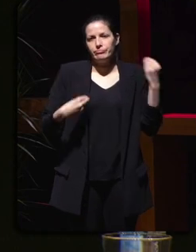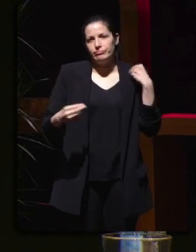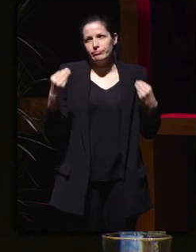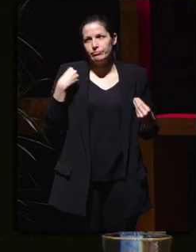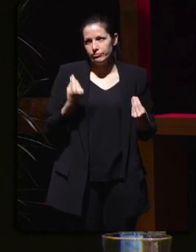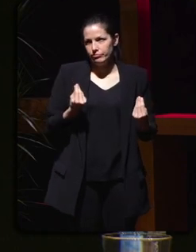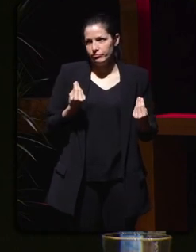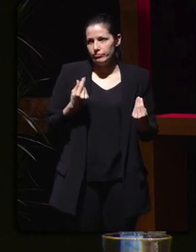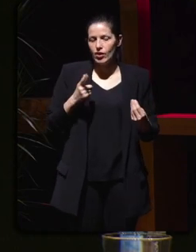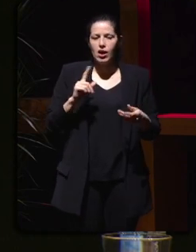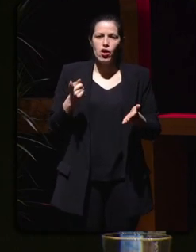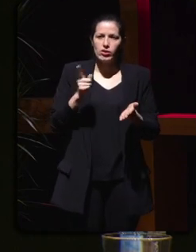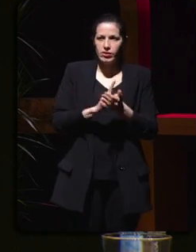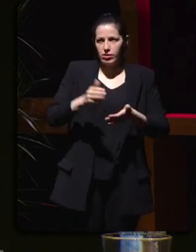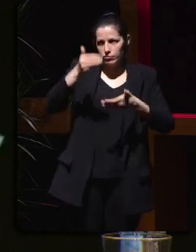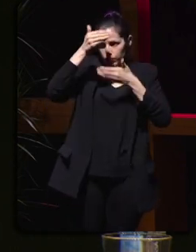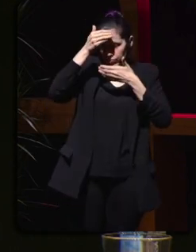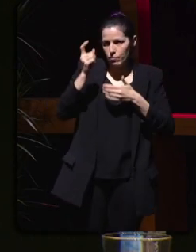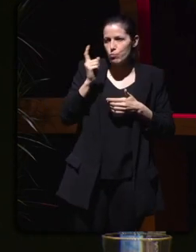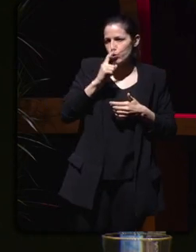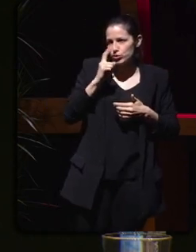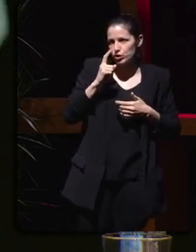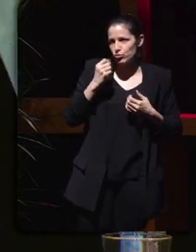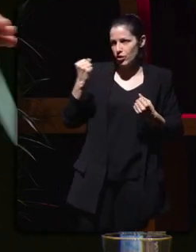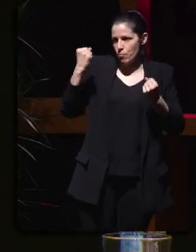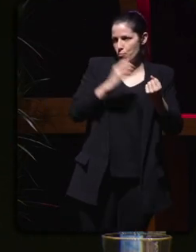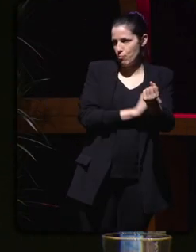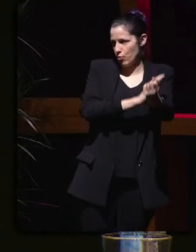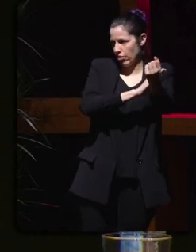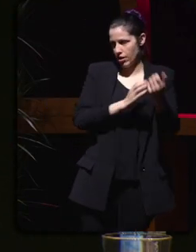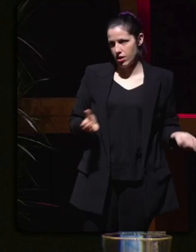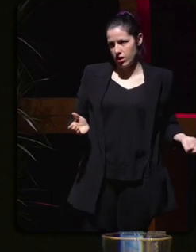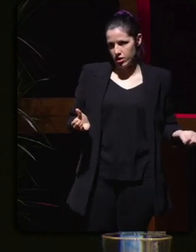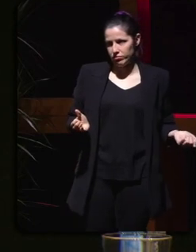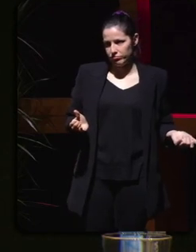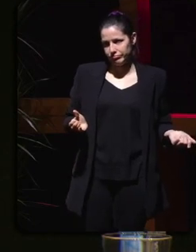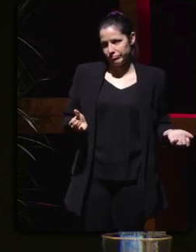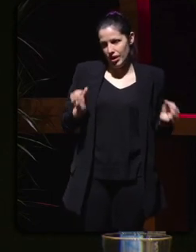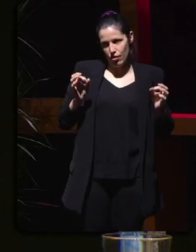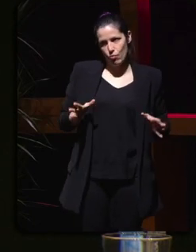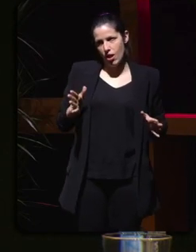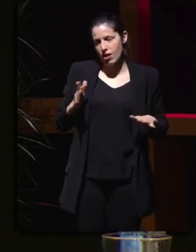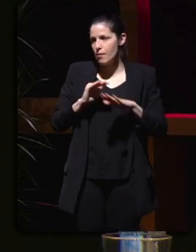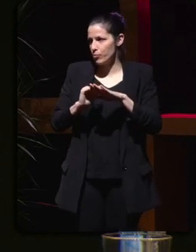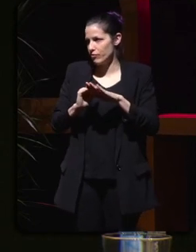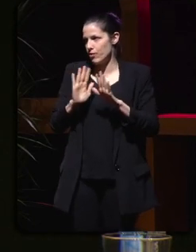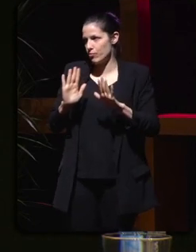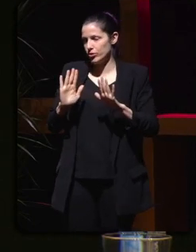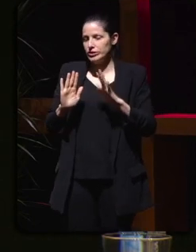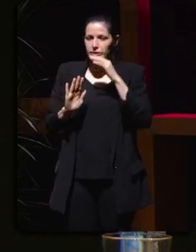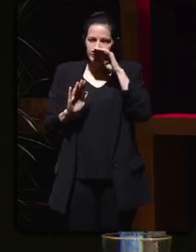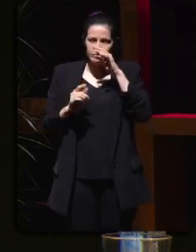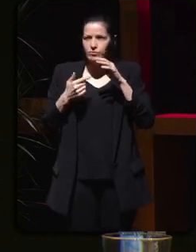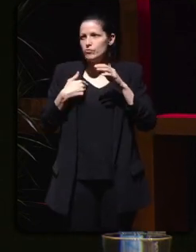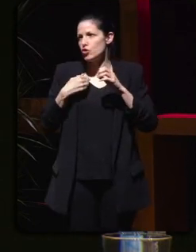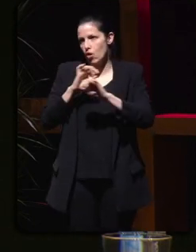ponerme el burka o que ser prostituto también poderá lo de lo que me deja siempre lo que dejadme por favor que en un segundo